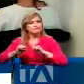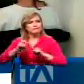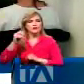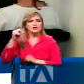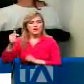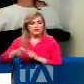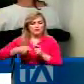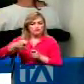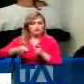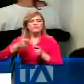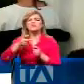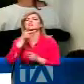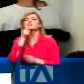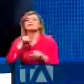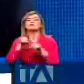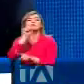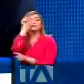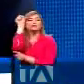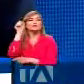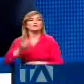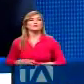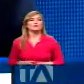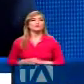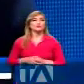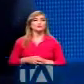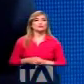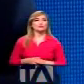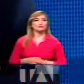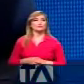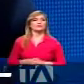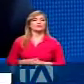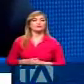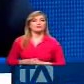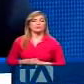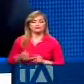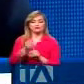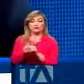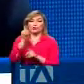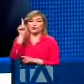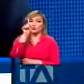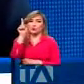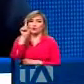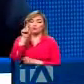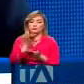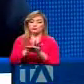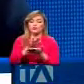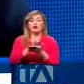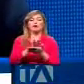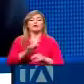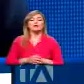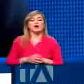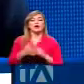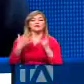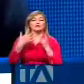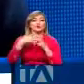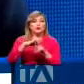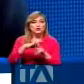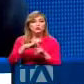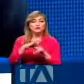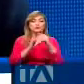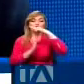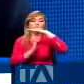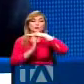al segundo finalista del balotaje. Hacemos un llamado a la no violencia, a mantener la situación en paz